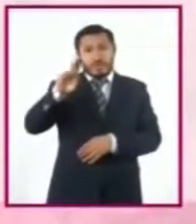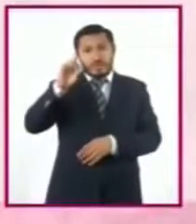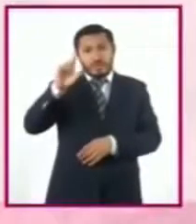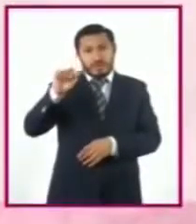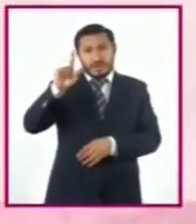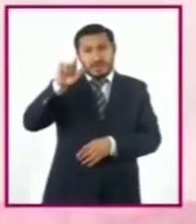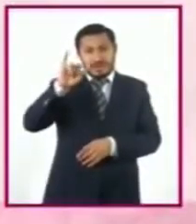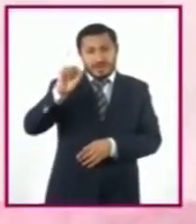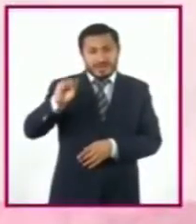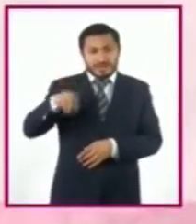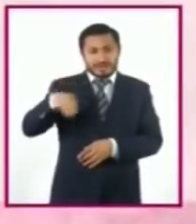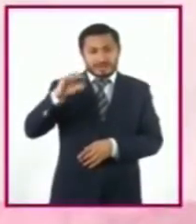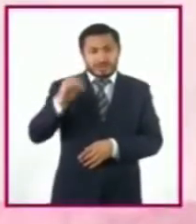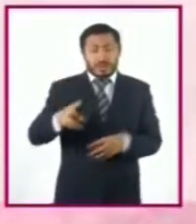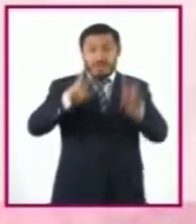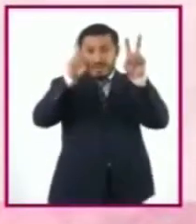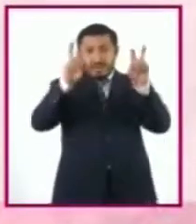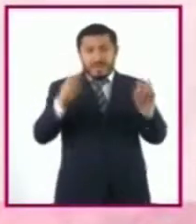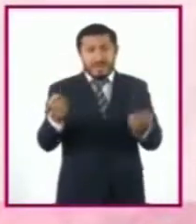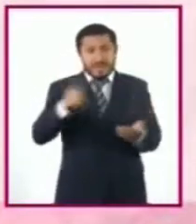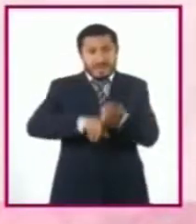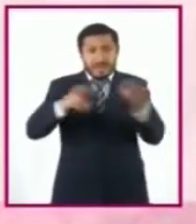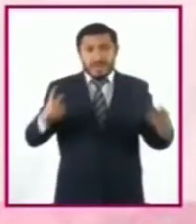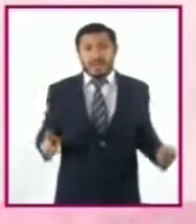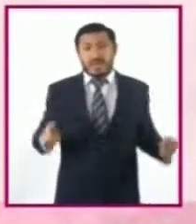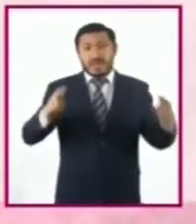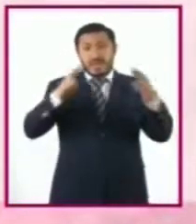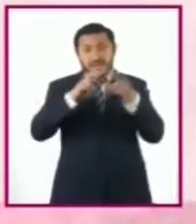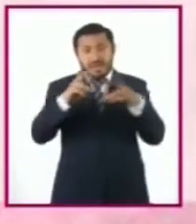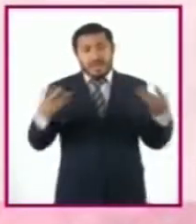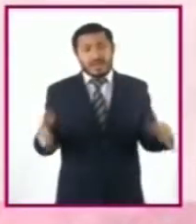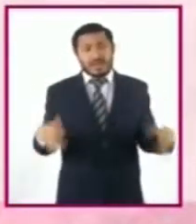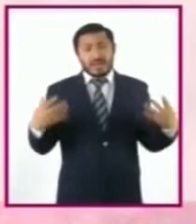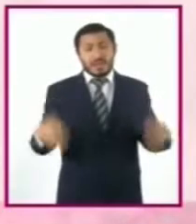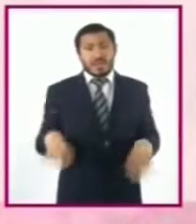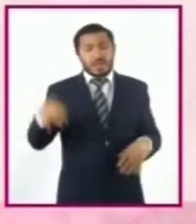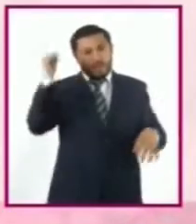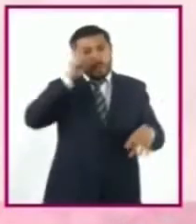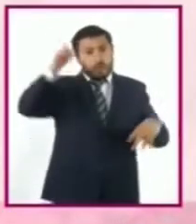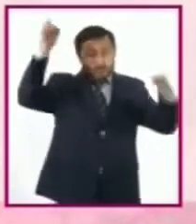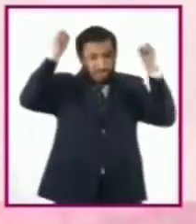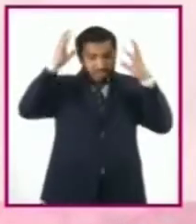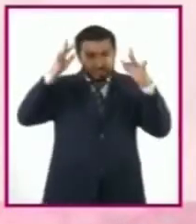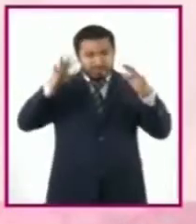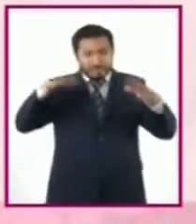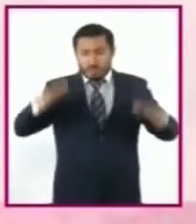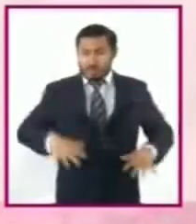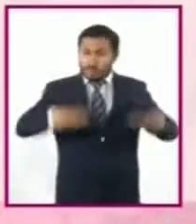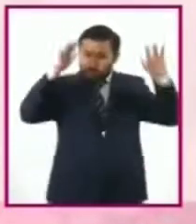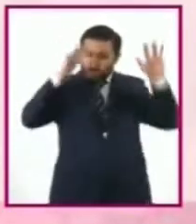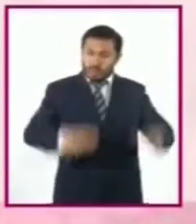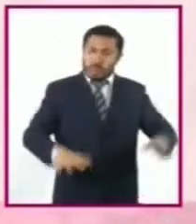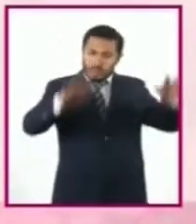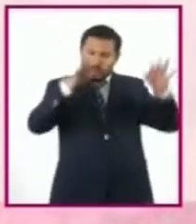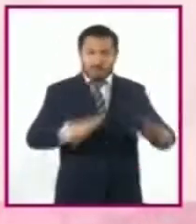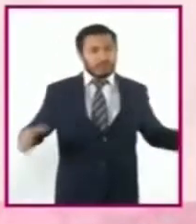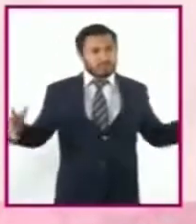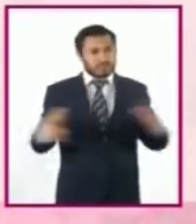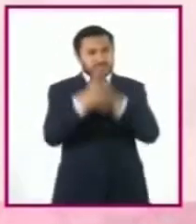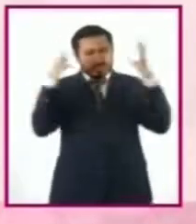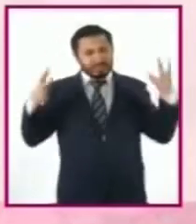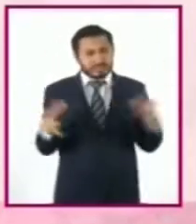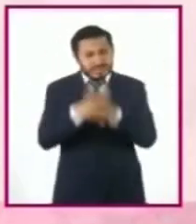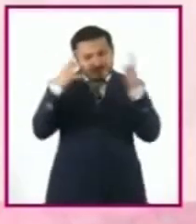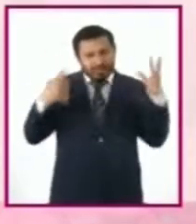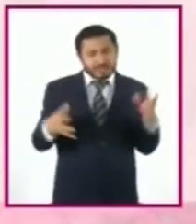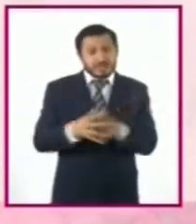Los temas se centraban en la religión, lo divino, en exaltar a los héroes y guerras y las batallas. Sobresalía